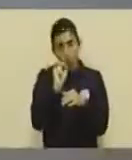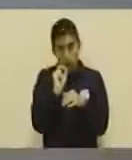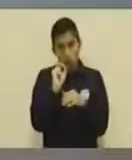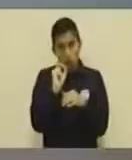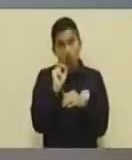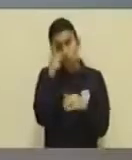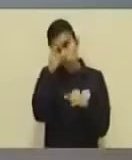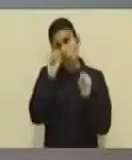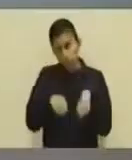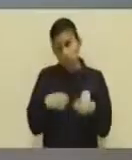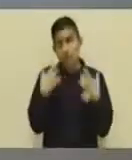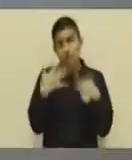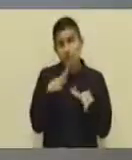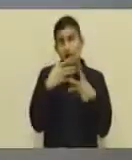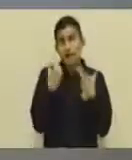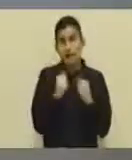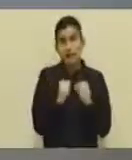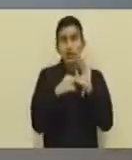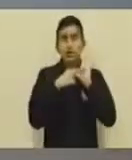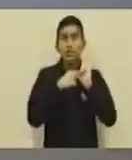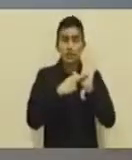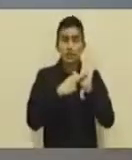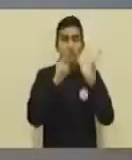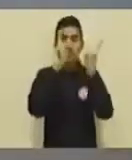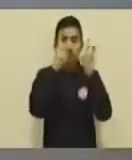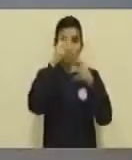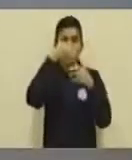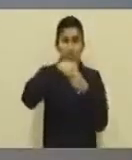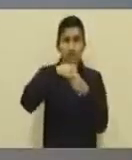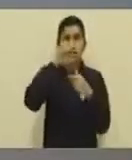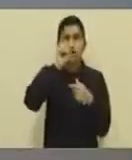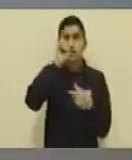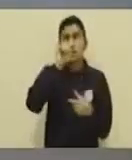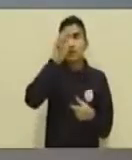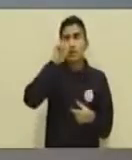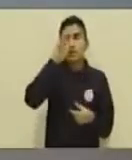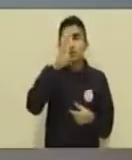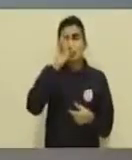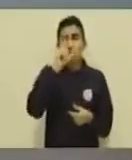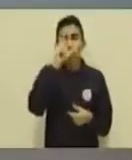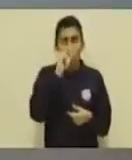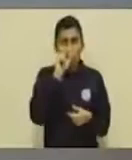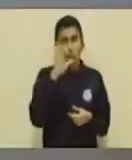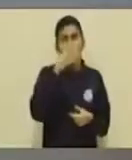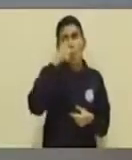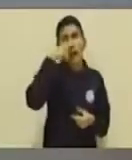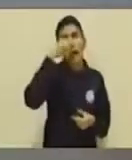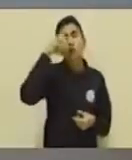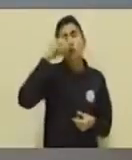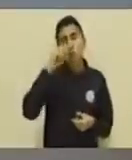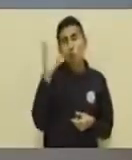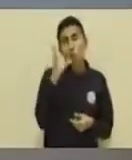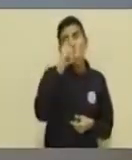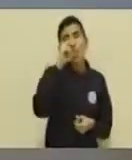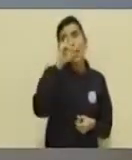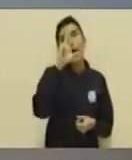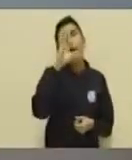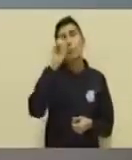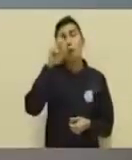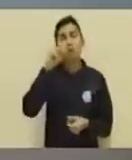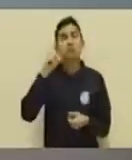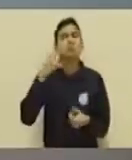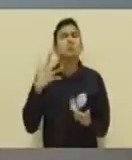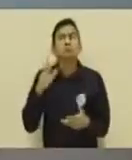Vamos a hacer la representación de que este es el símbolo del átomo de carbono, y alrededor de él,